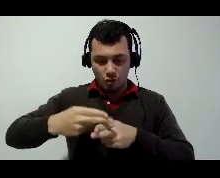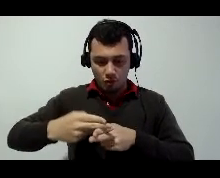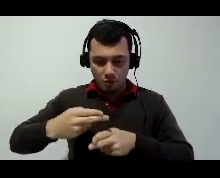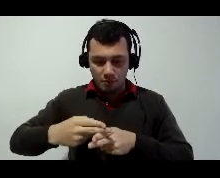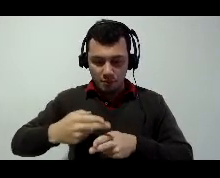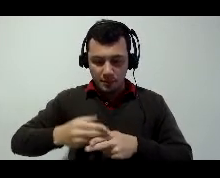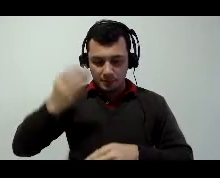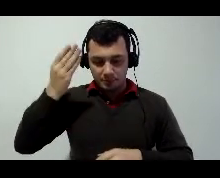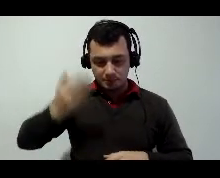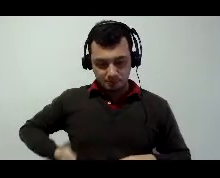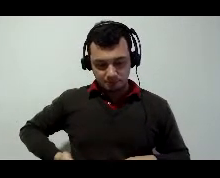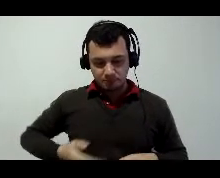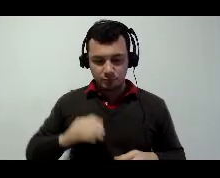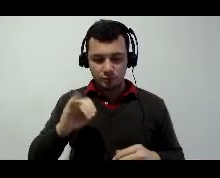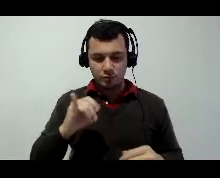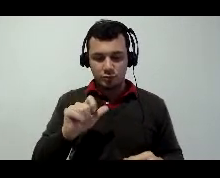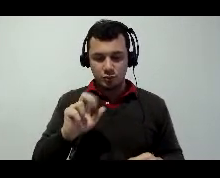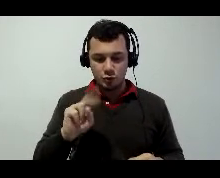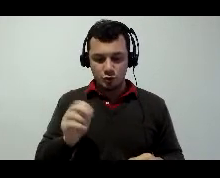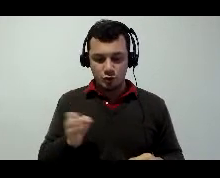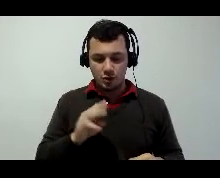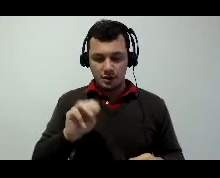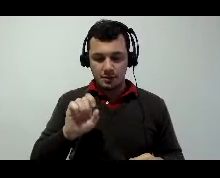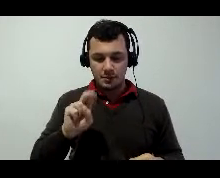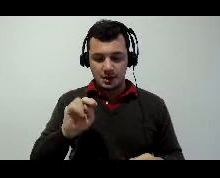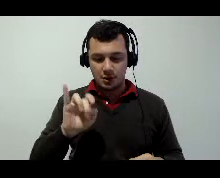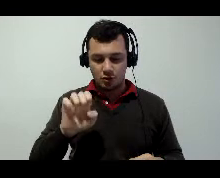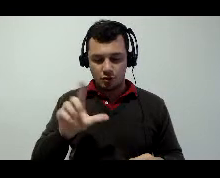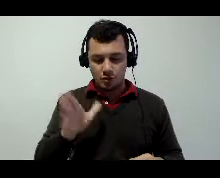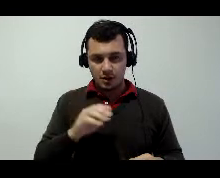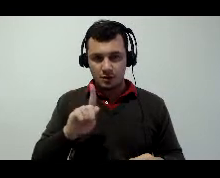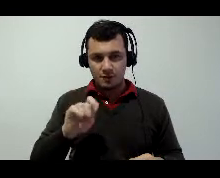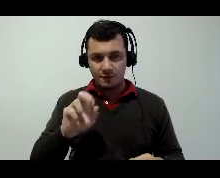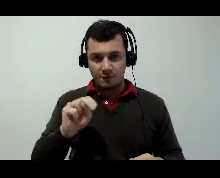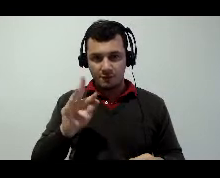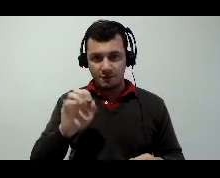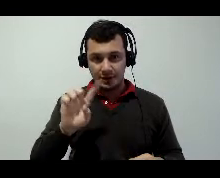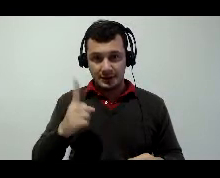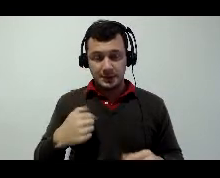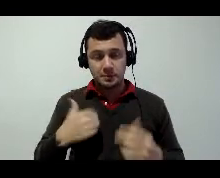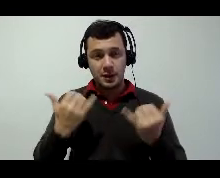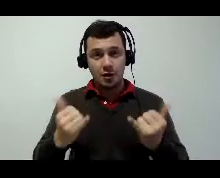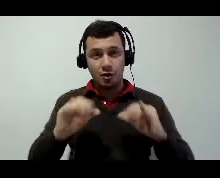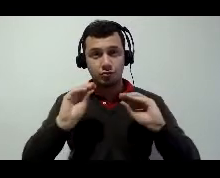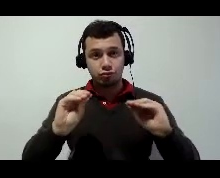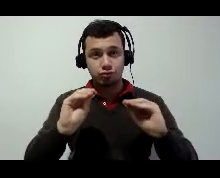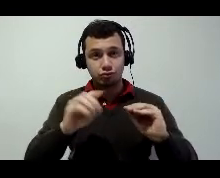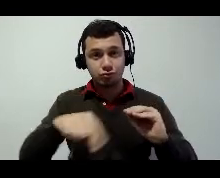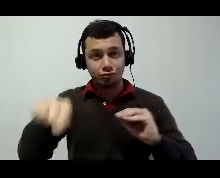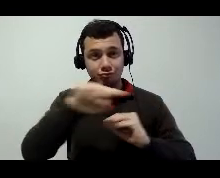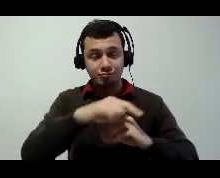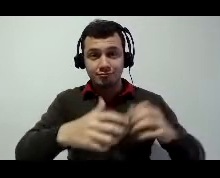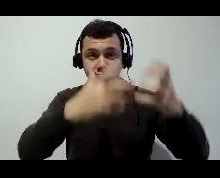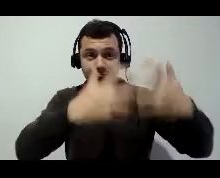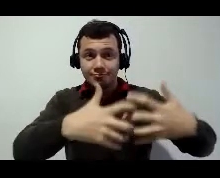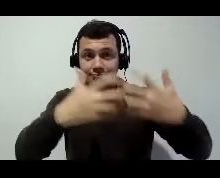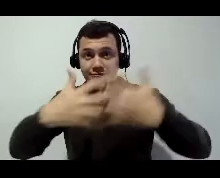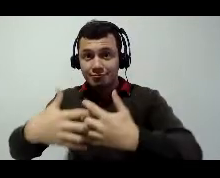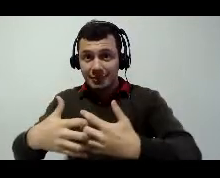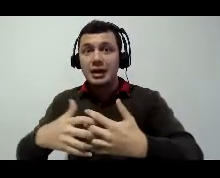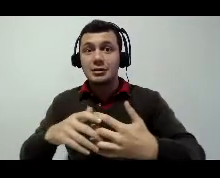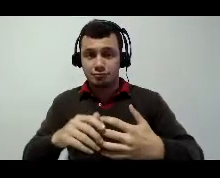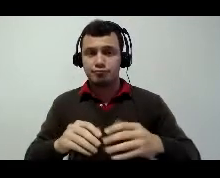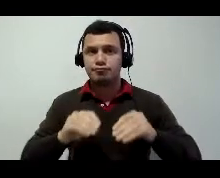esperemos que esta formación aporte significativamente a la gestión de sus empresas. Durante el transcurso de la transmisión